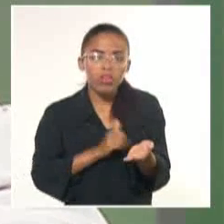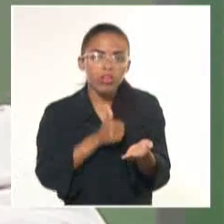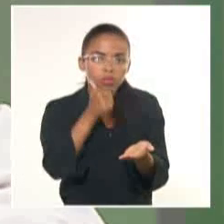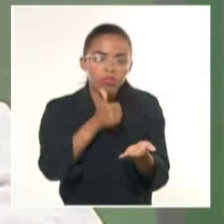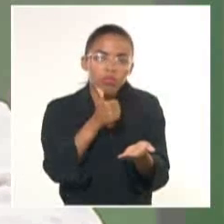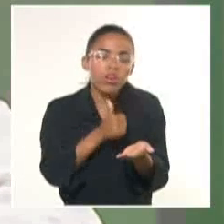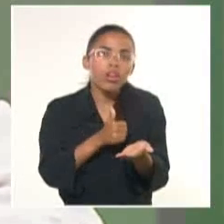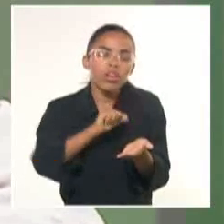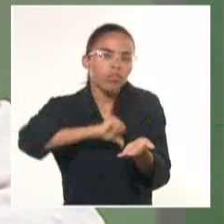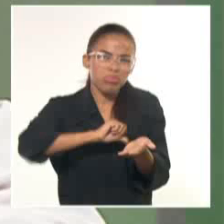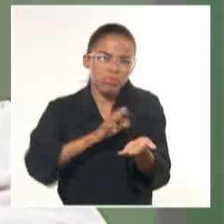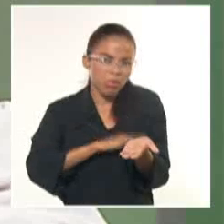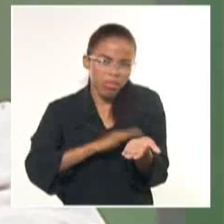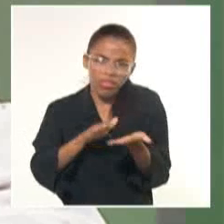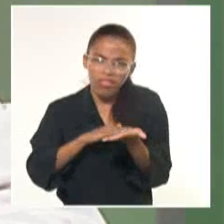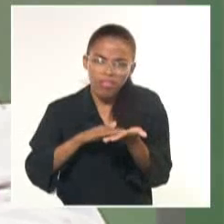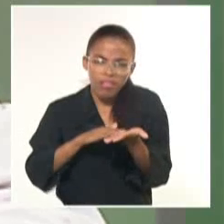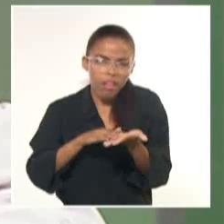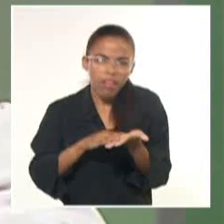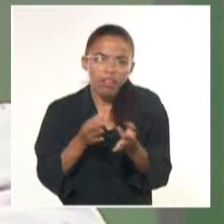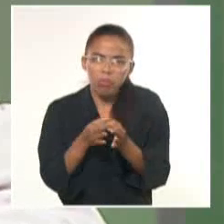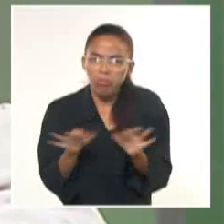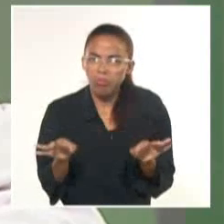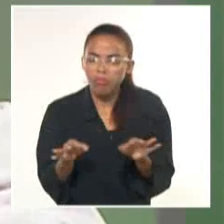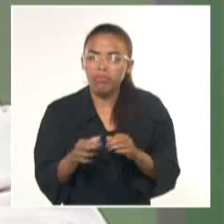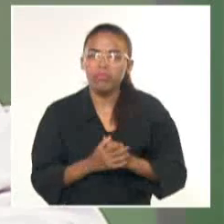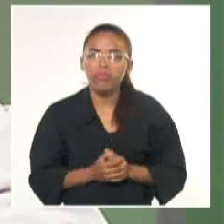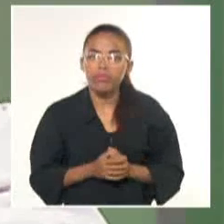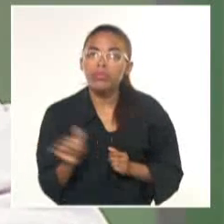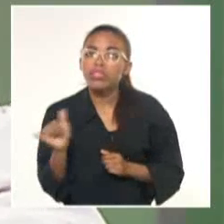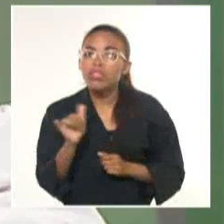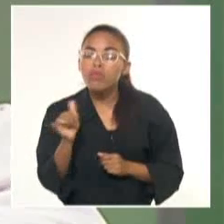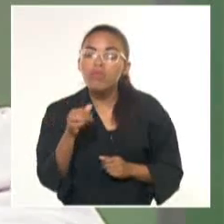con una diuresis normal y con exámenes hematológicos en franca recuperación.